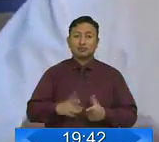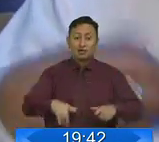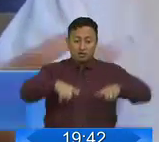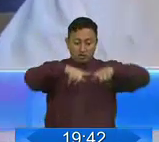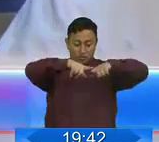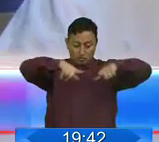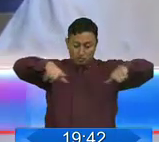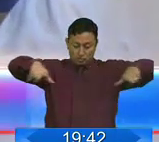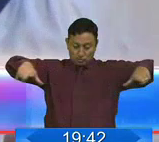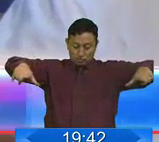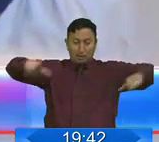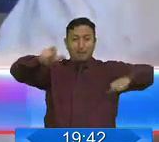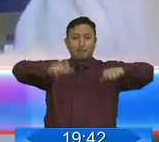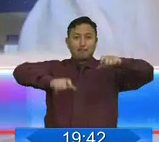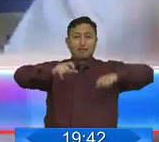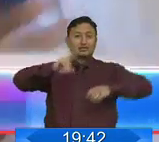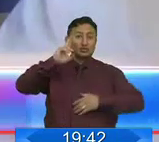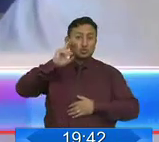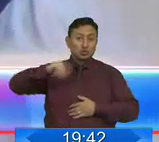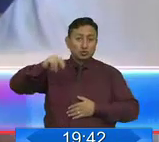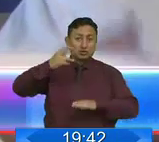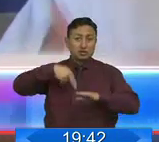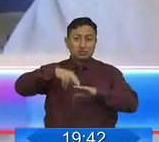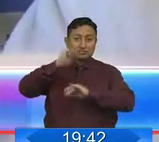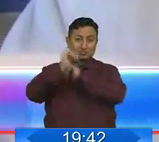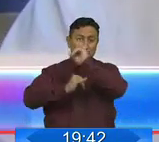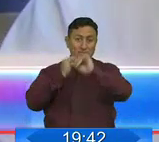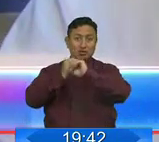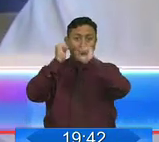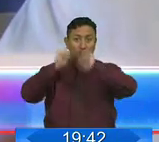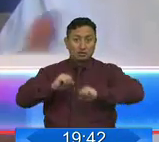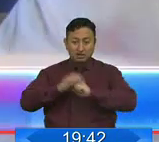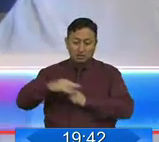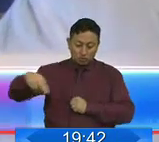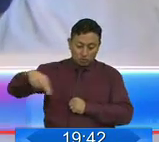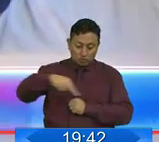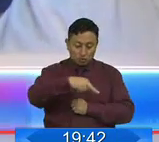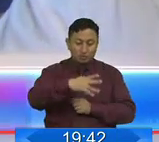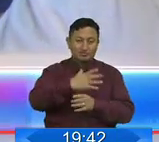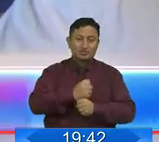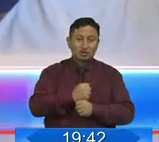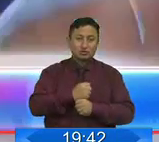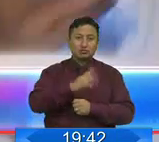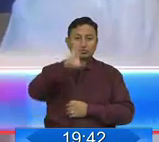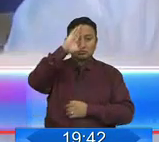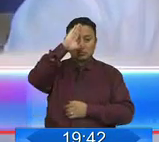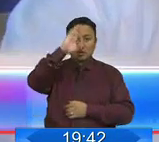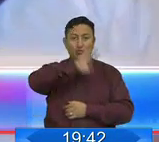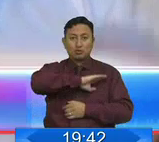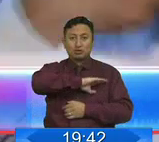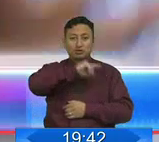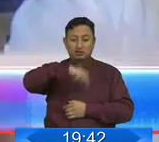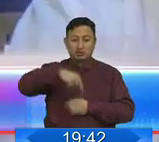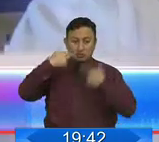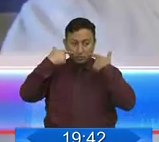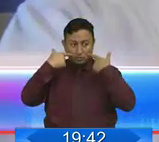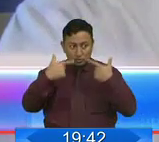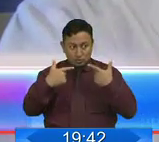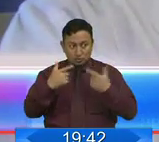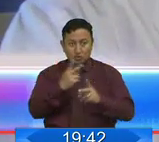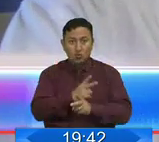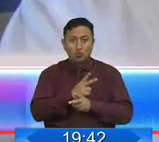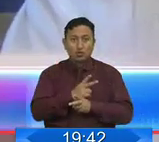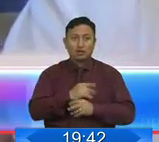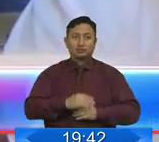gente transita, donde el turista nacional e internacional está seguro, porque la policía metropolitana está sirviendo y está